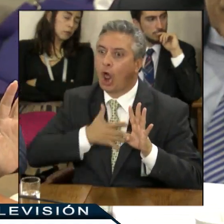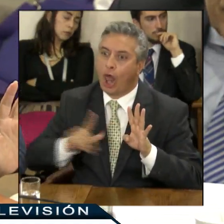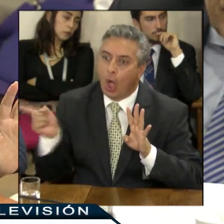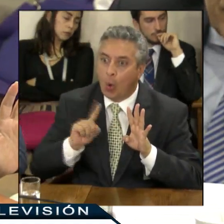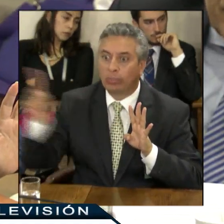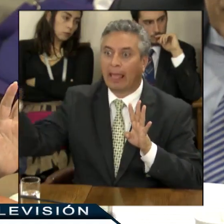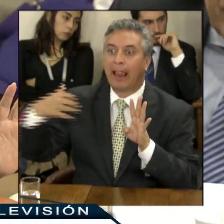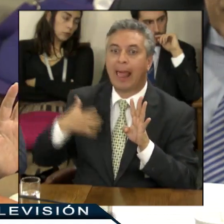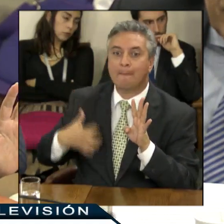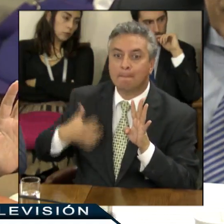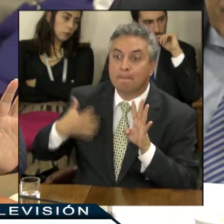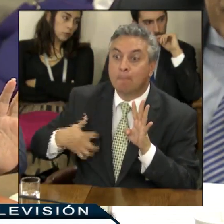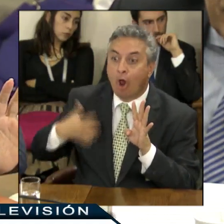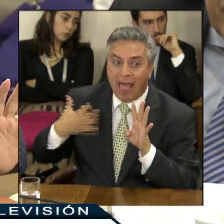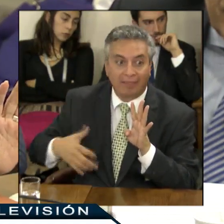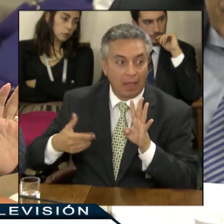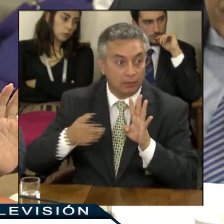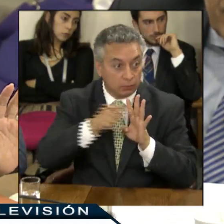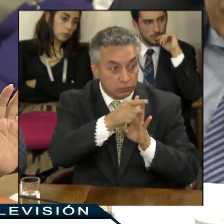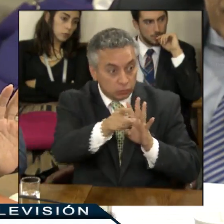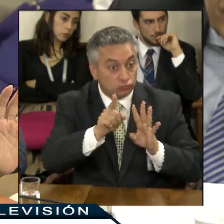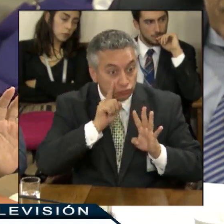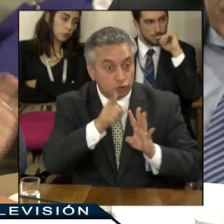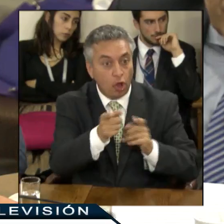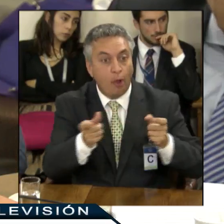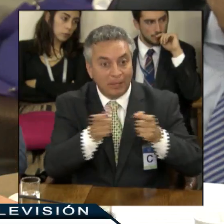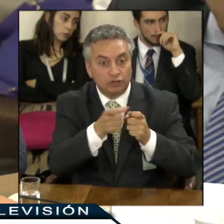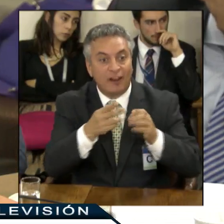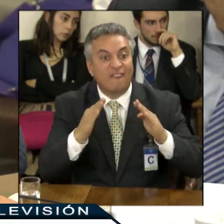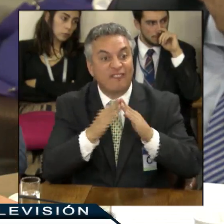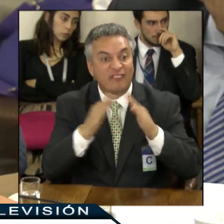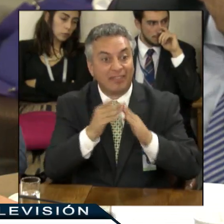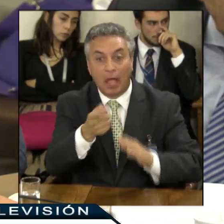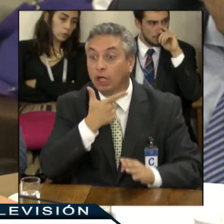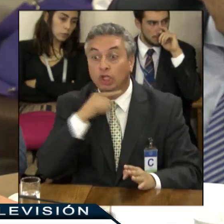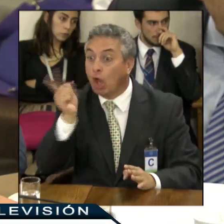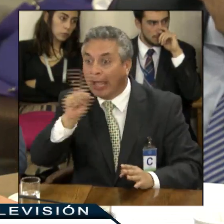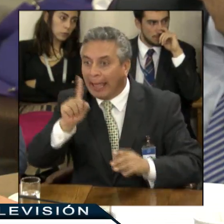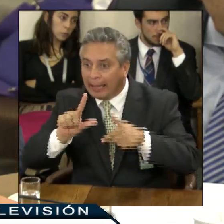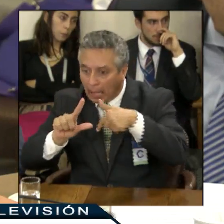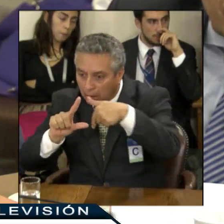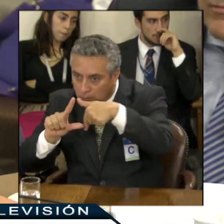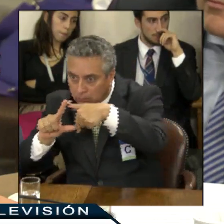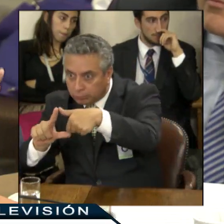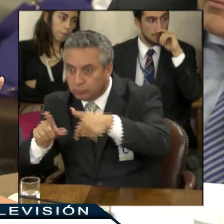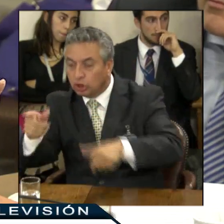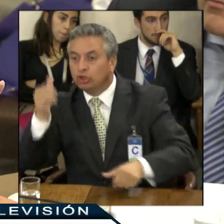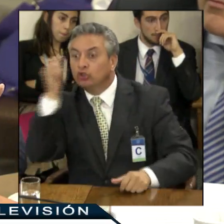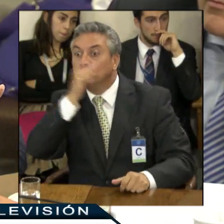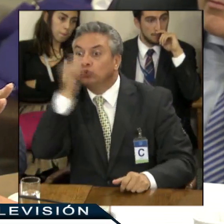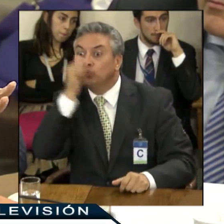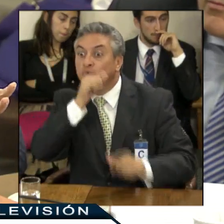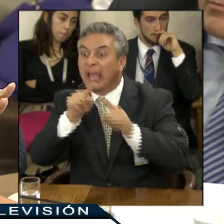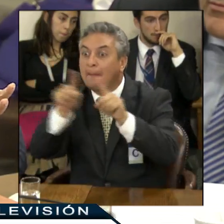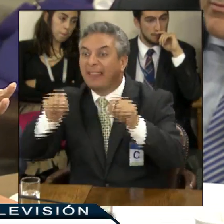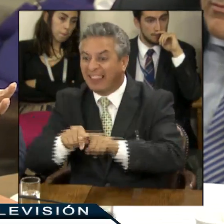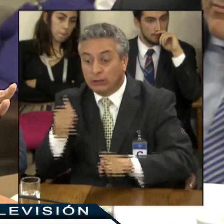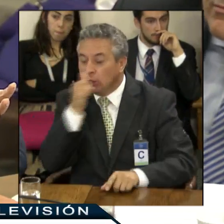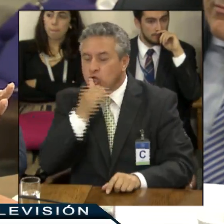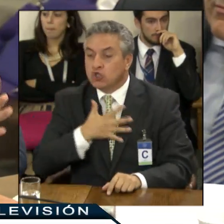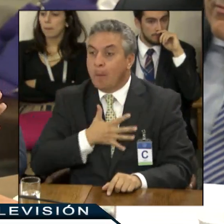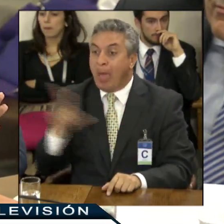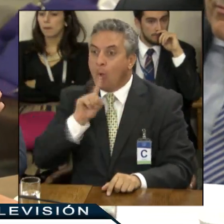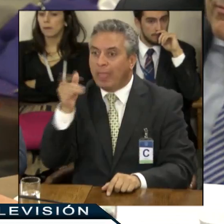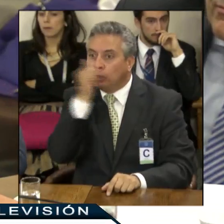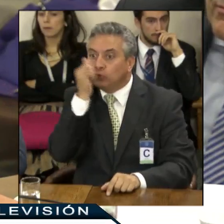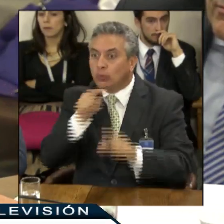gusta para los que están aquí que est la comisión de vivienda no les gusta Que aparezca el recuadro les molesta le ensucia la pantalla eso no es lo que no les gusta